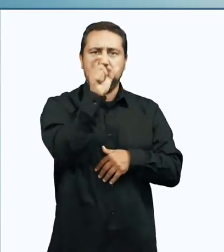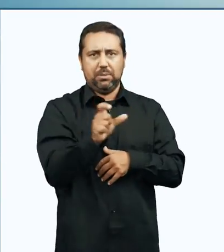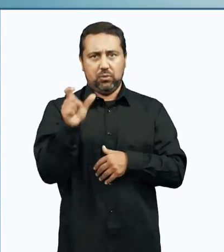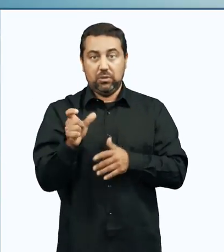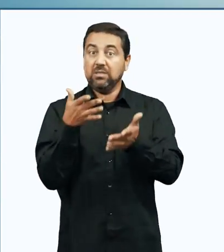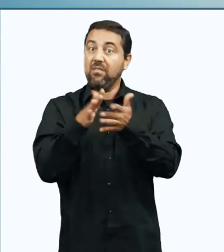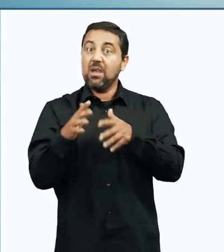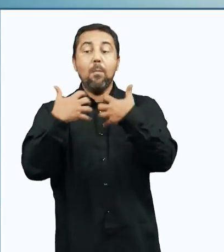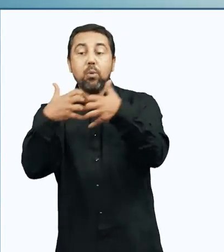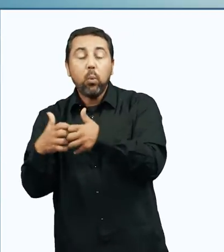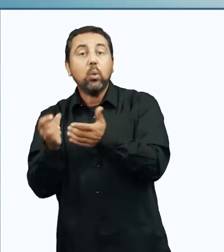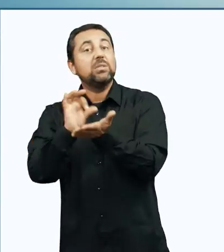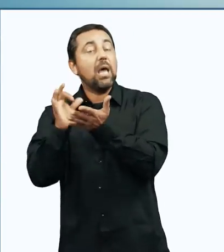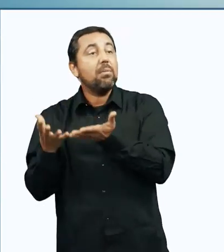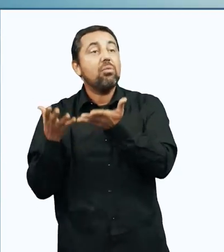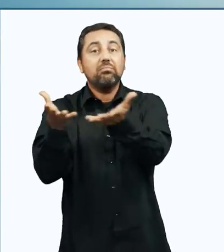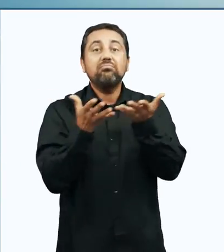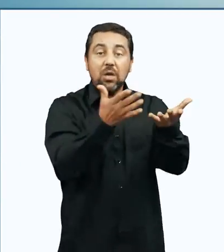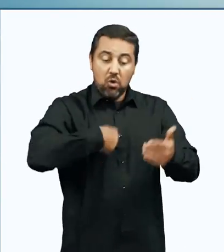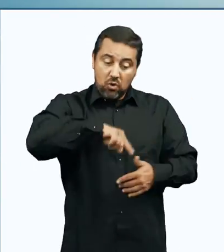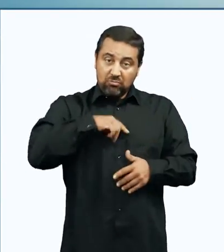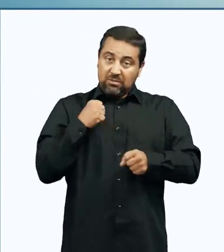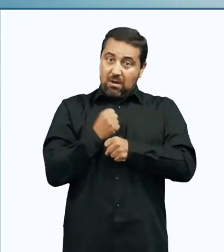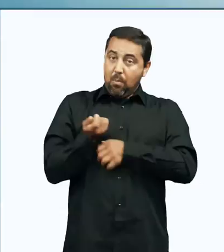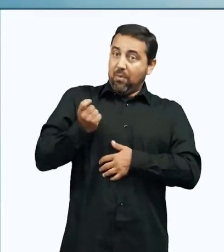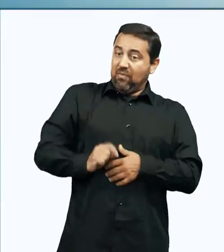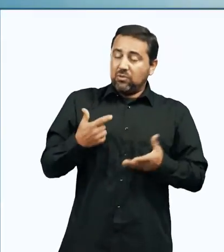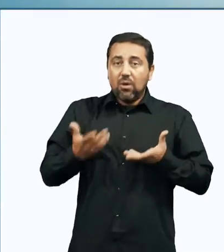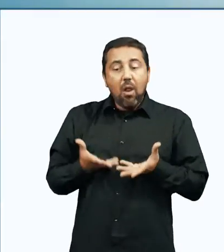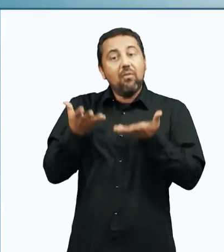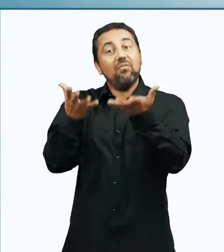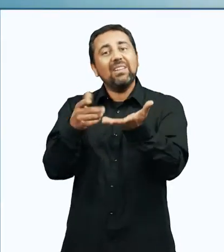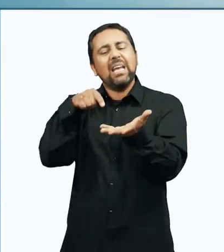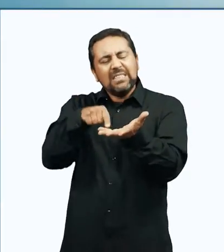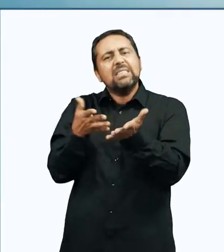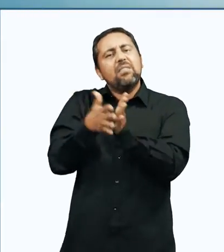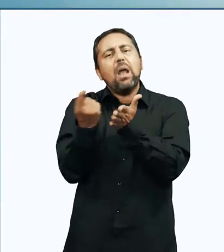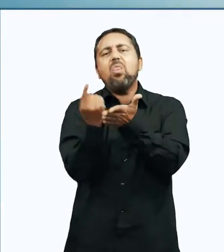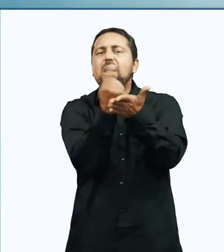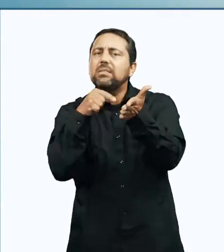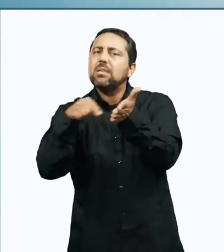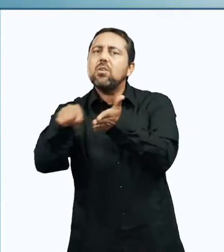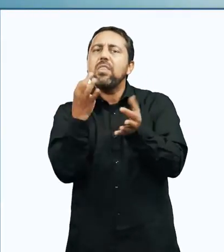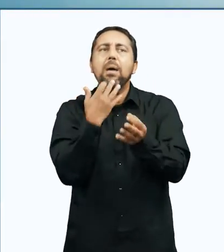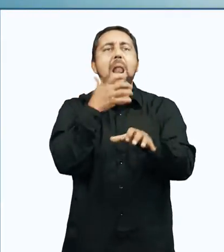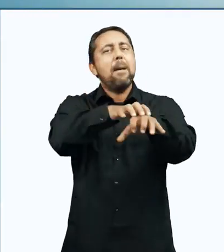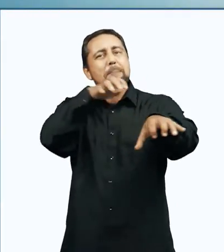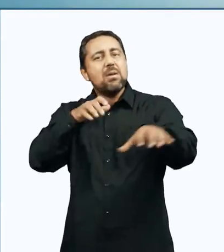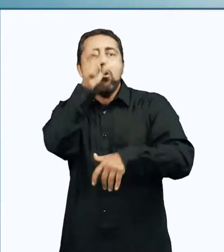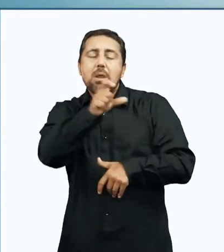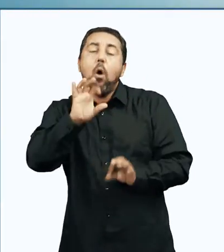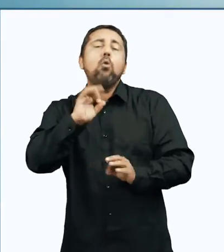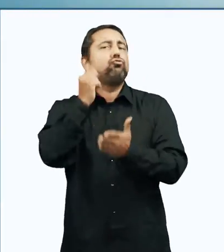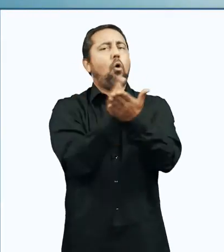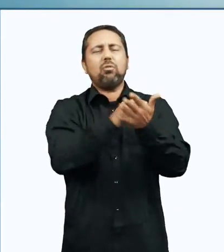personas esto quiere decir que los productos y servicios que generemos desde nuestra actividad profesional estén diseñados de forma que puedan disfrutarlos